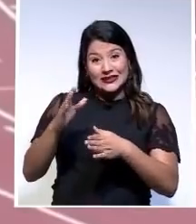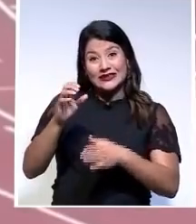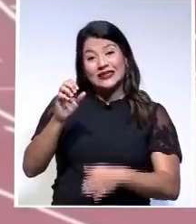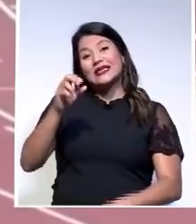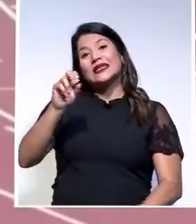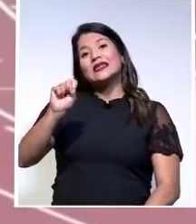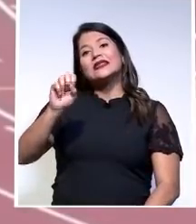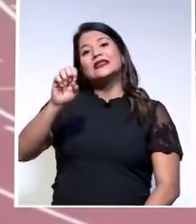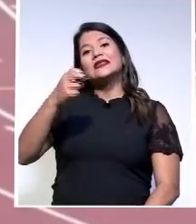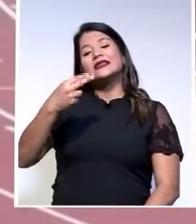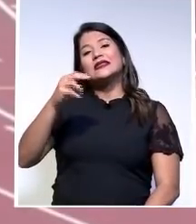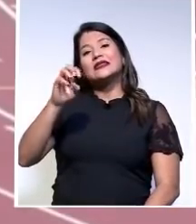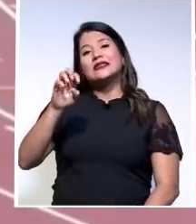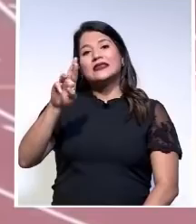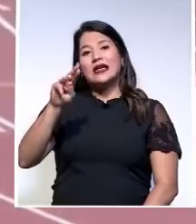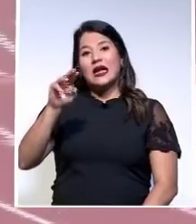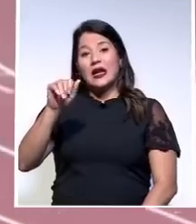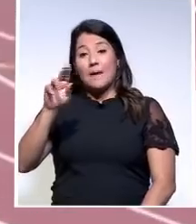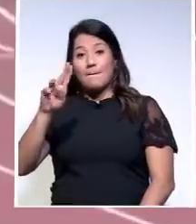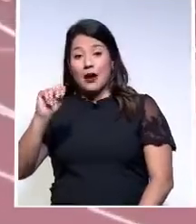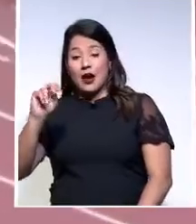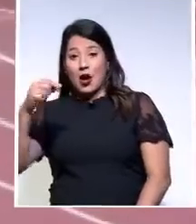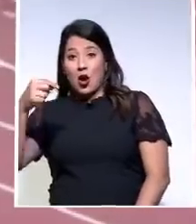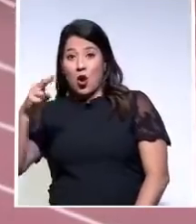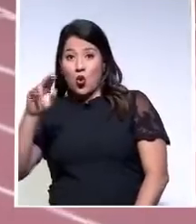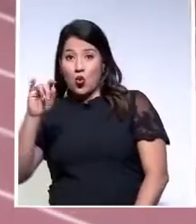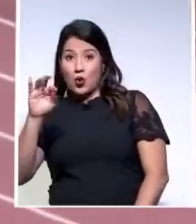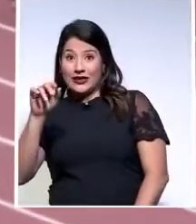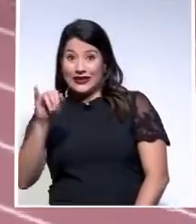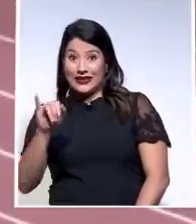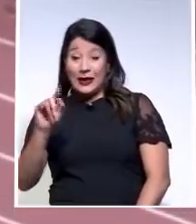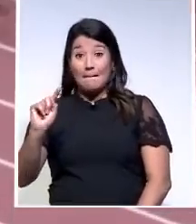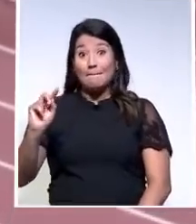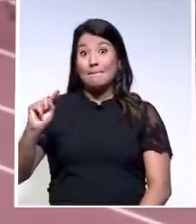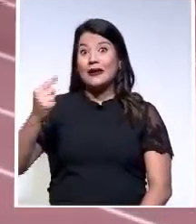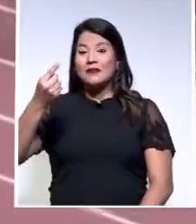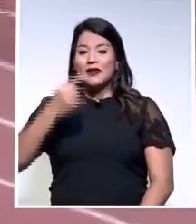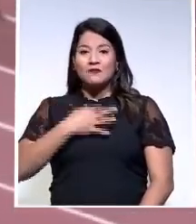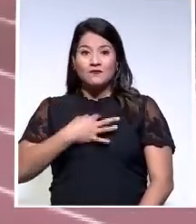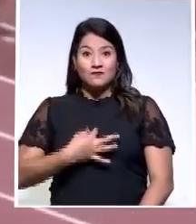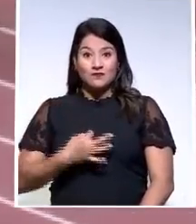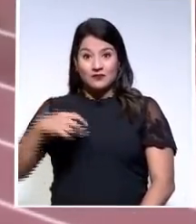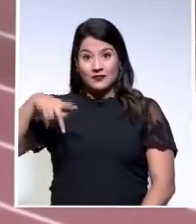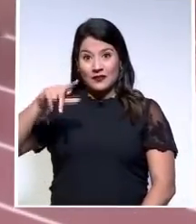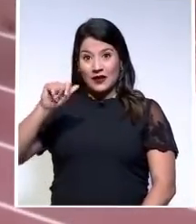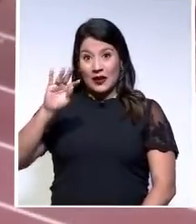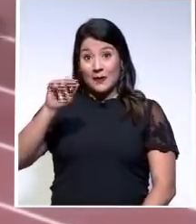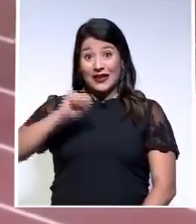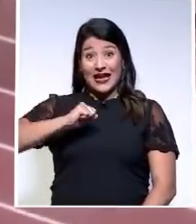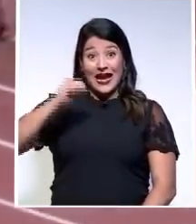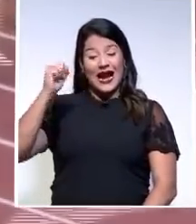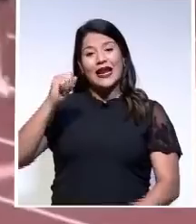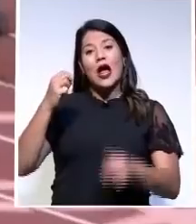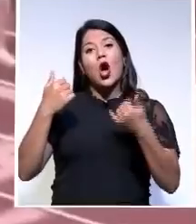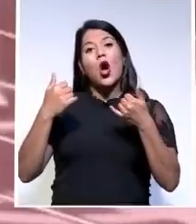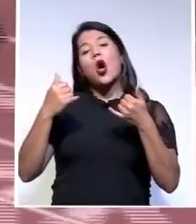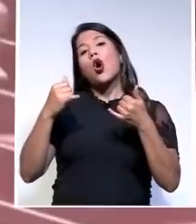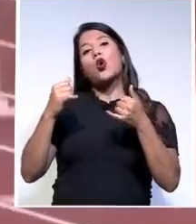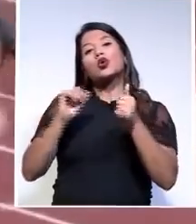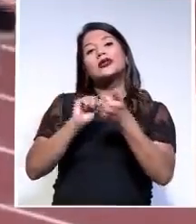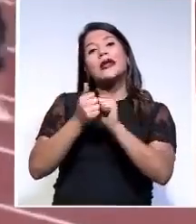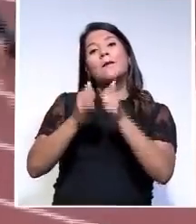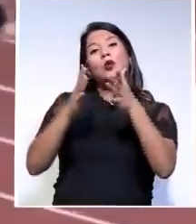Wittig. Esta es la primera medalla de plata que gana un atleta costarricense en la historia de los Juegos